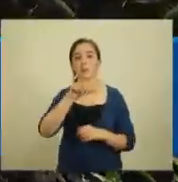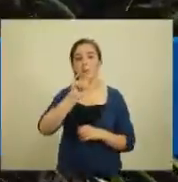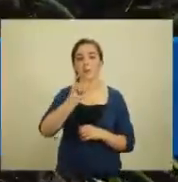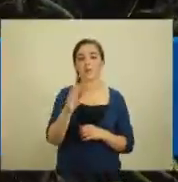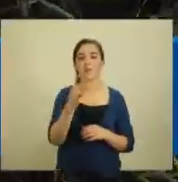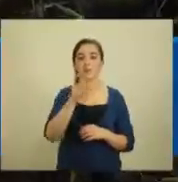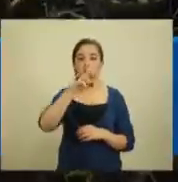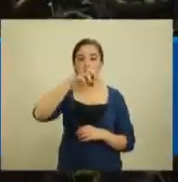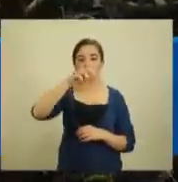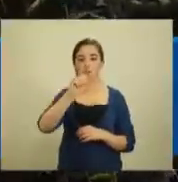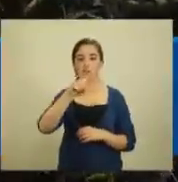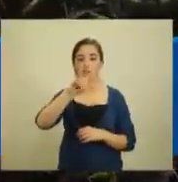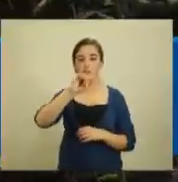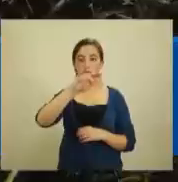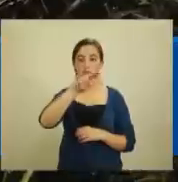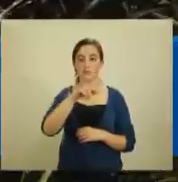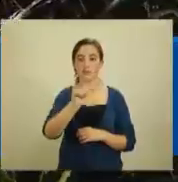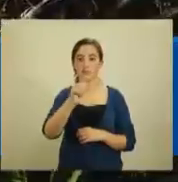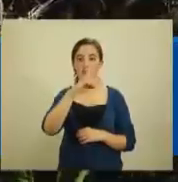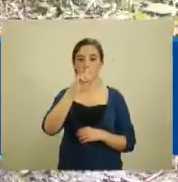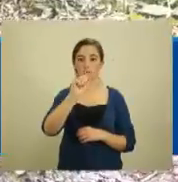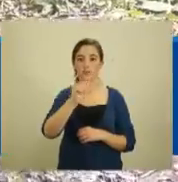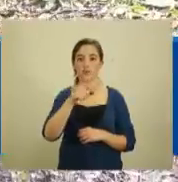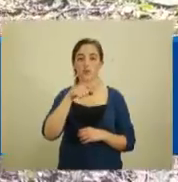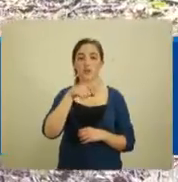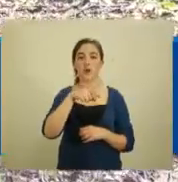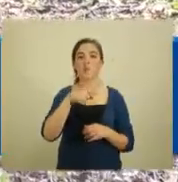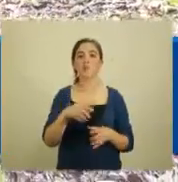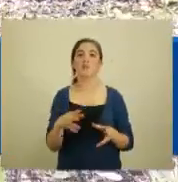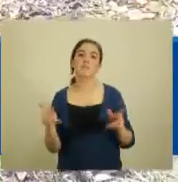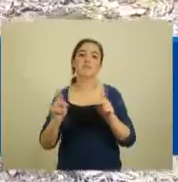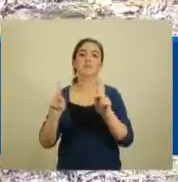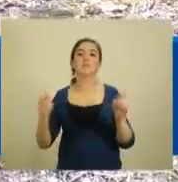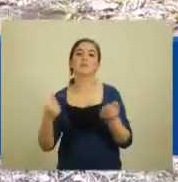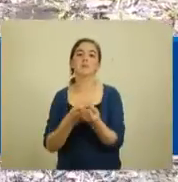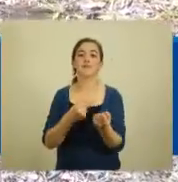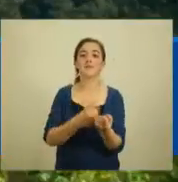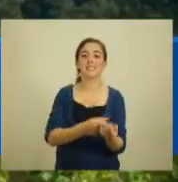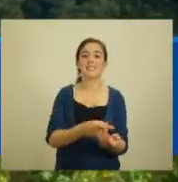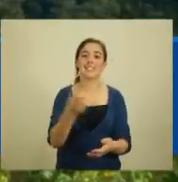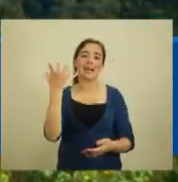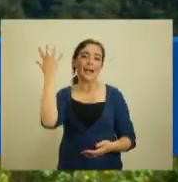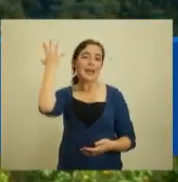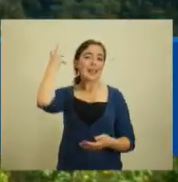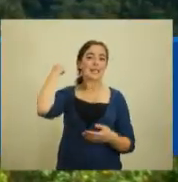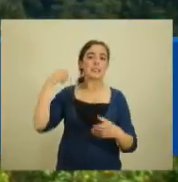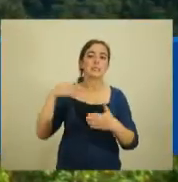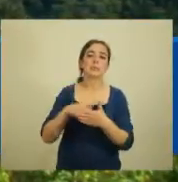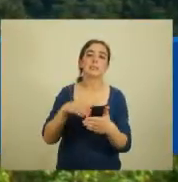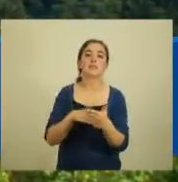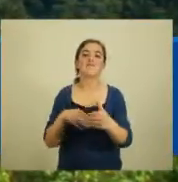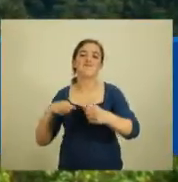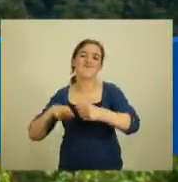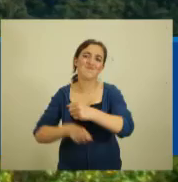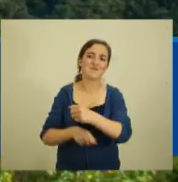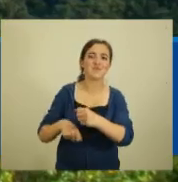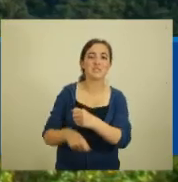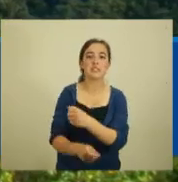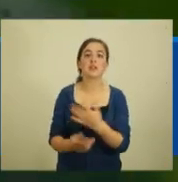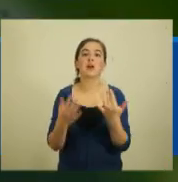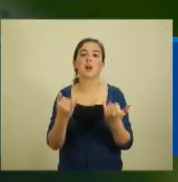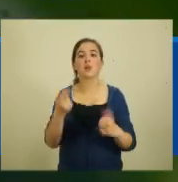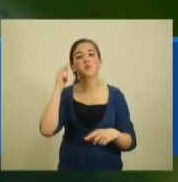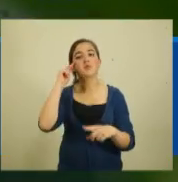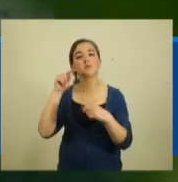la Administración Municipal en la vereda La Palizada con el apoyo de la comunidad local. Esta vereda perteneciente al corregimiento de Santa